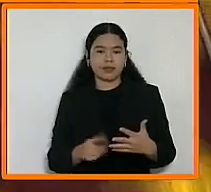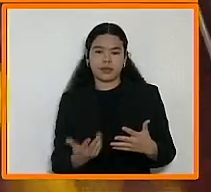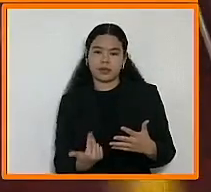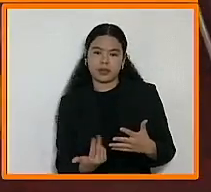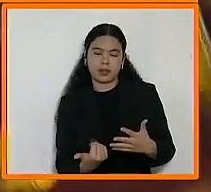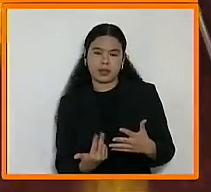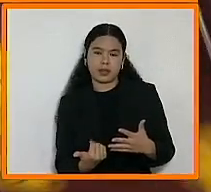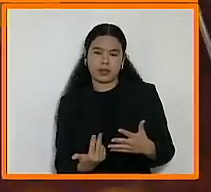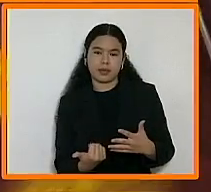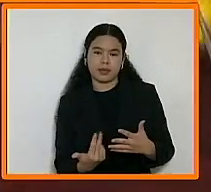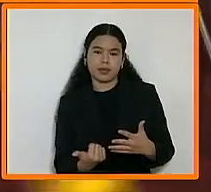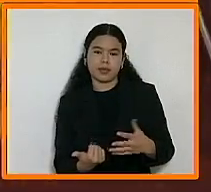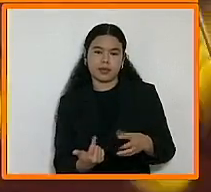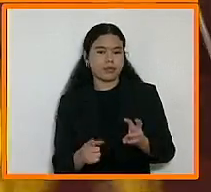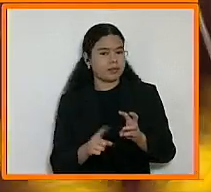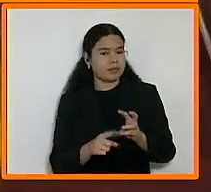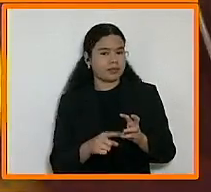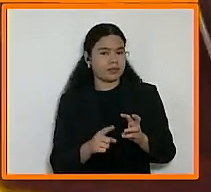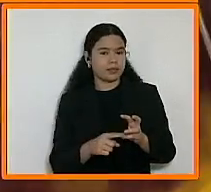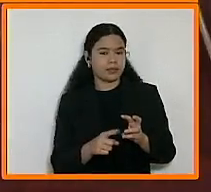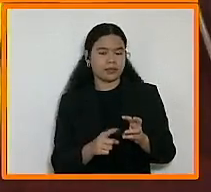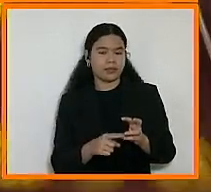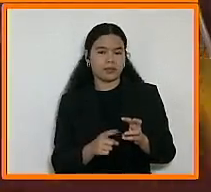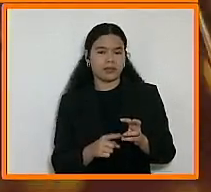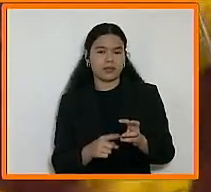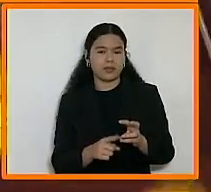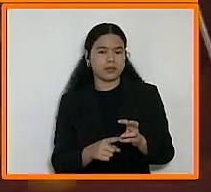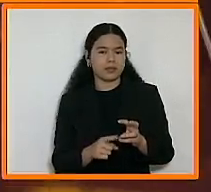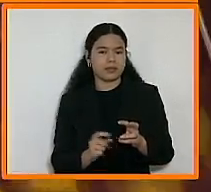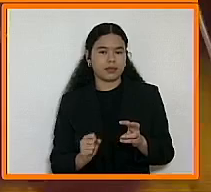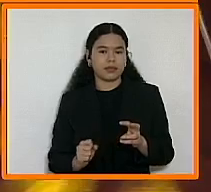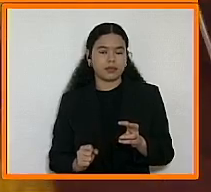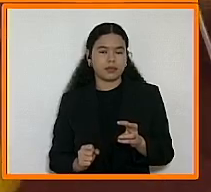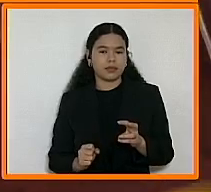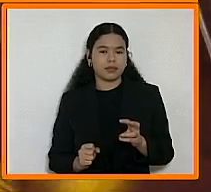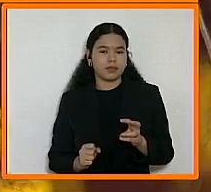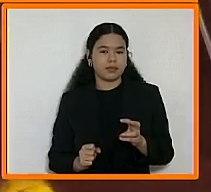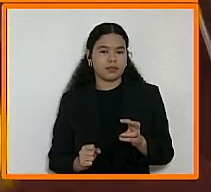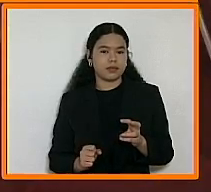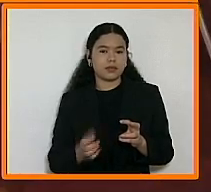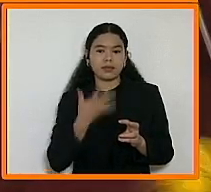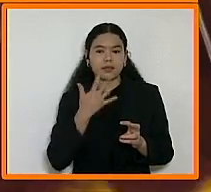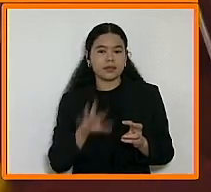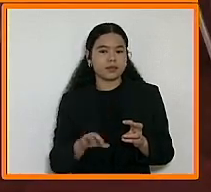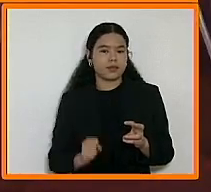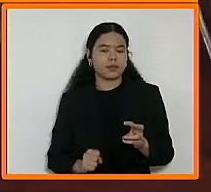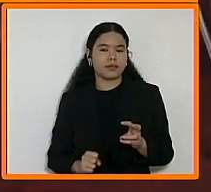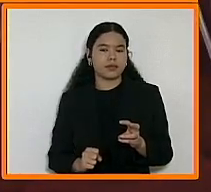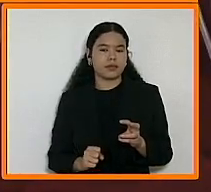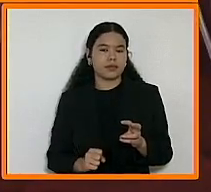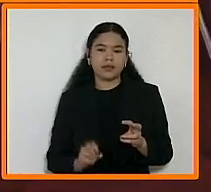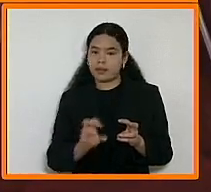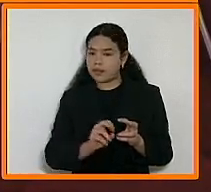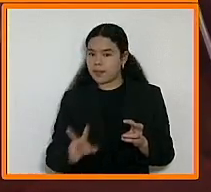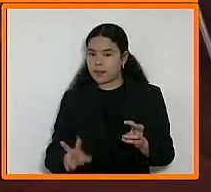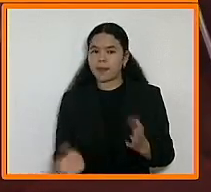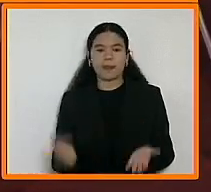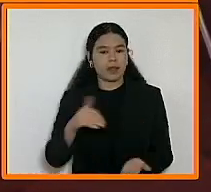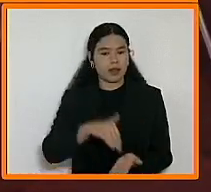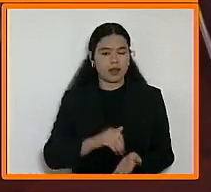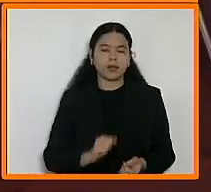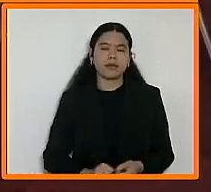13. Se viene tu último número ganador. Suerte, el 03. Los